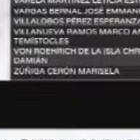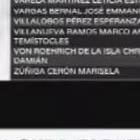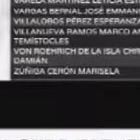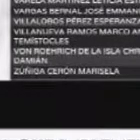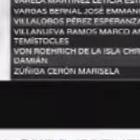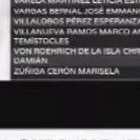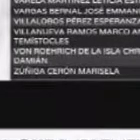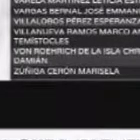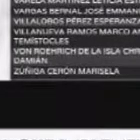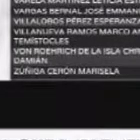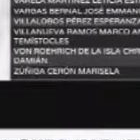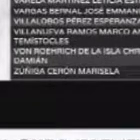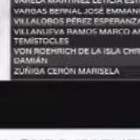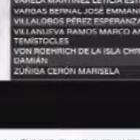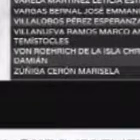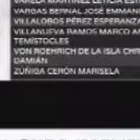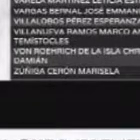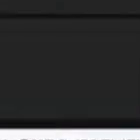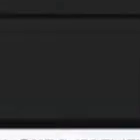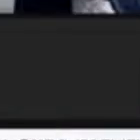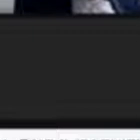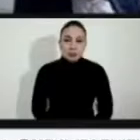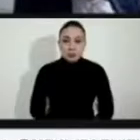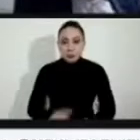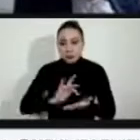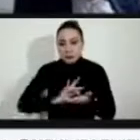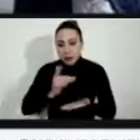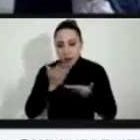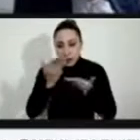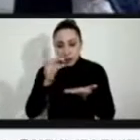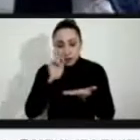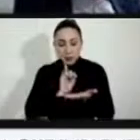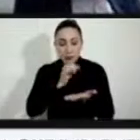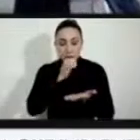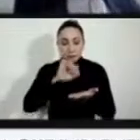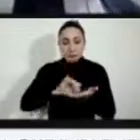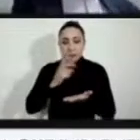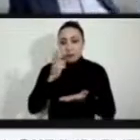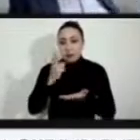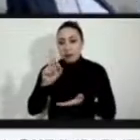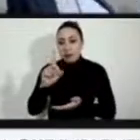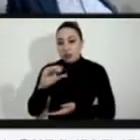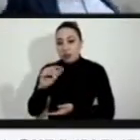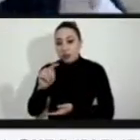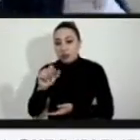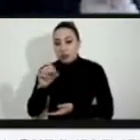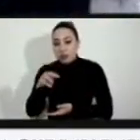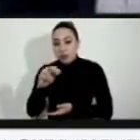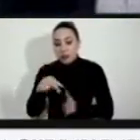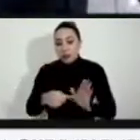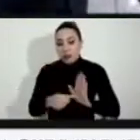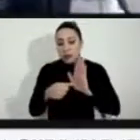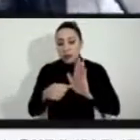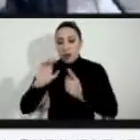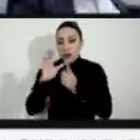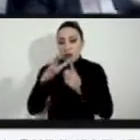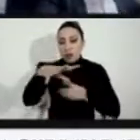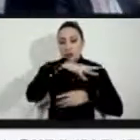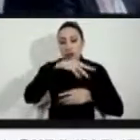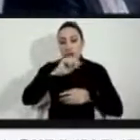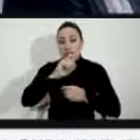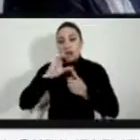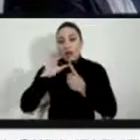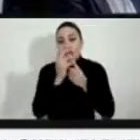abstenciones. Gracias, diputada. En consecuencia, se aprueba el dictamen en el punto de acuerdo que presentó la Comisión de Desarrollo e Infraestructura Urbana y Vivienda. Remítase